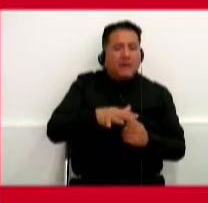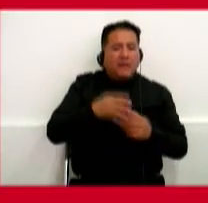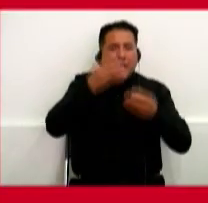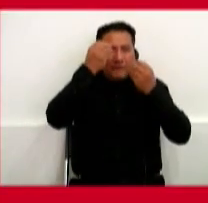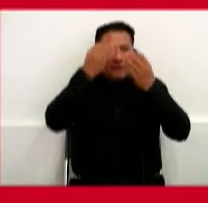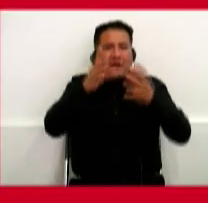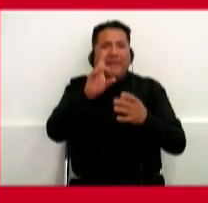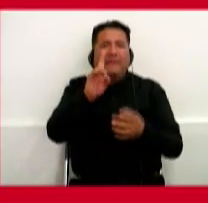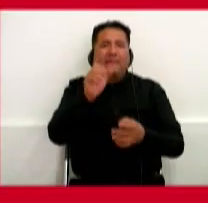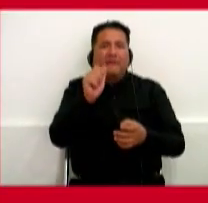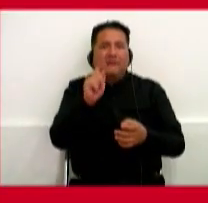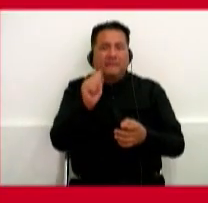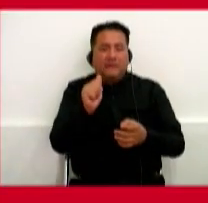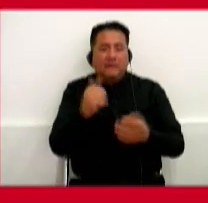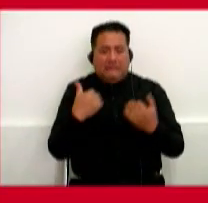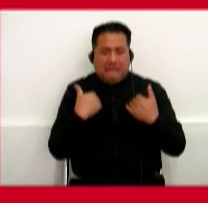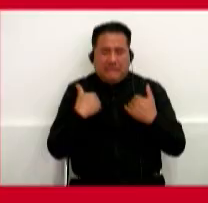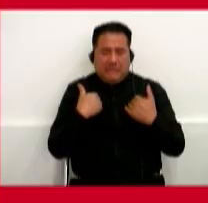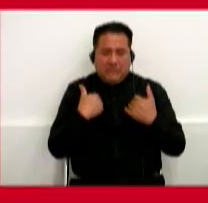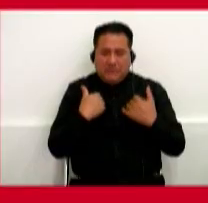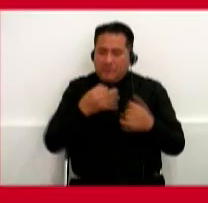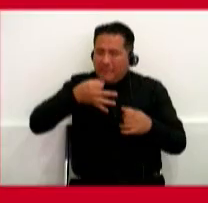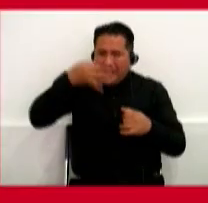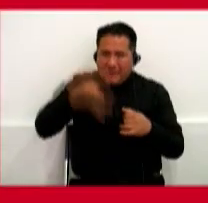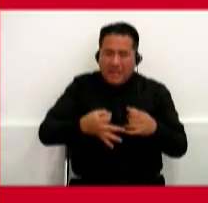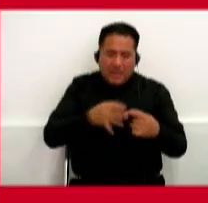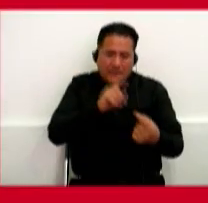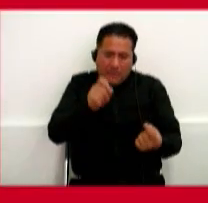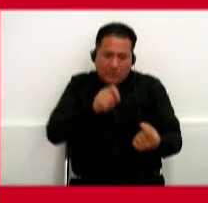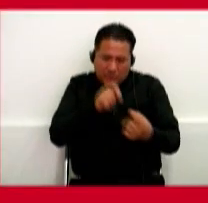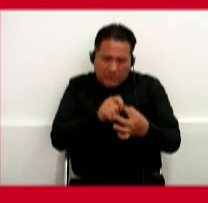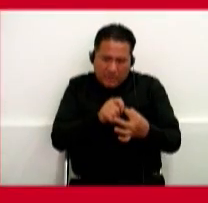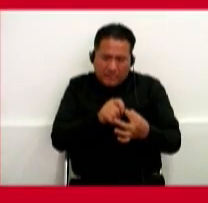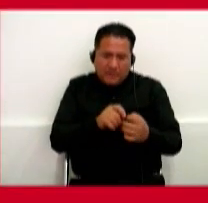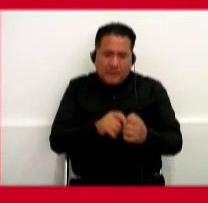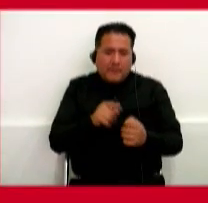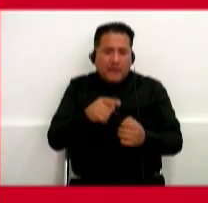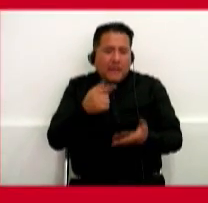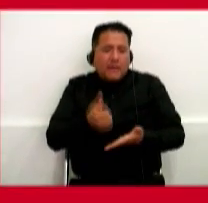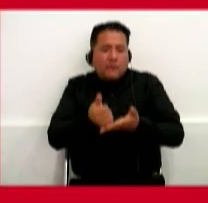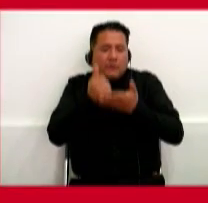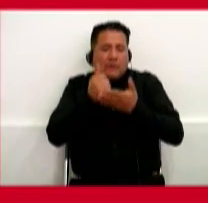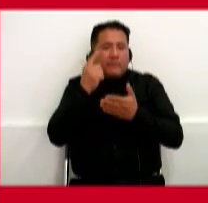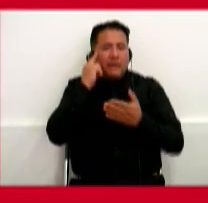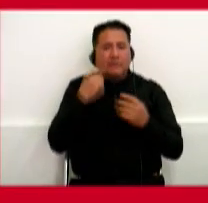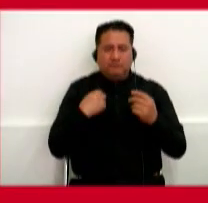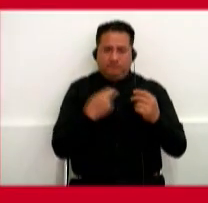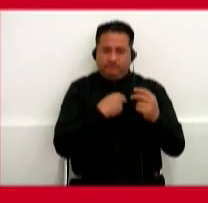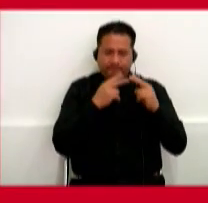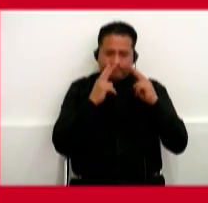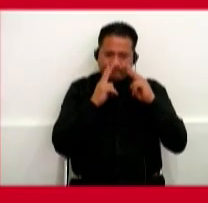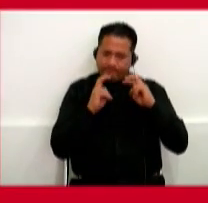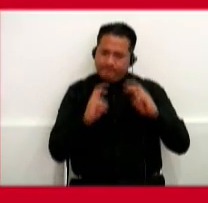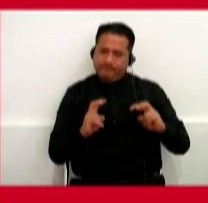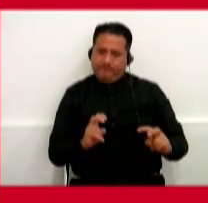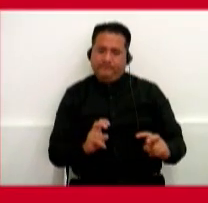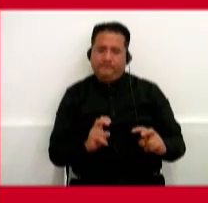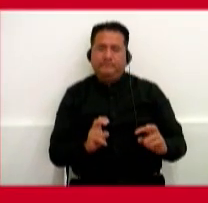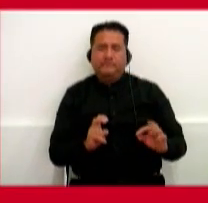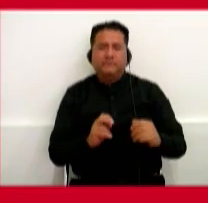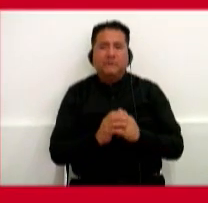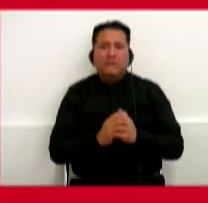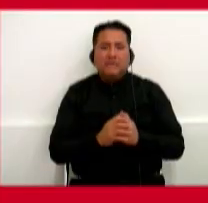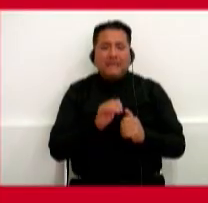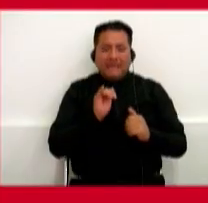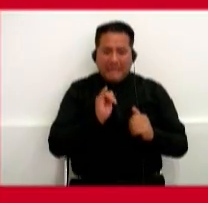ese contexto real, actualizado, lo más actualizado posible, porque ayuda como parte del análisis. Asimismo, sobre